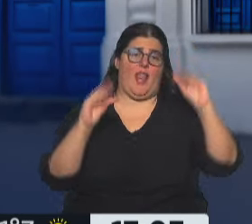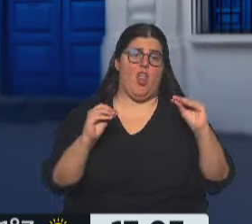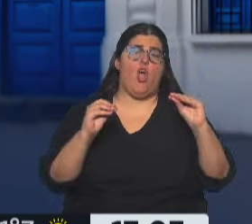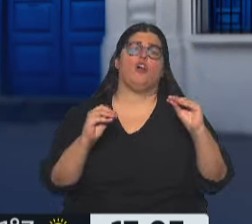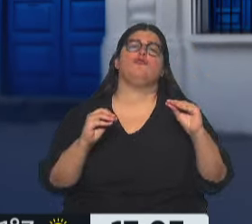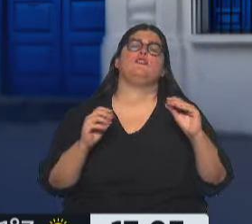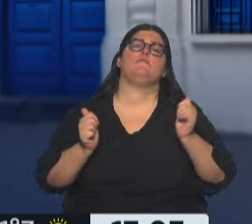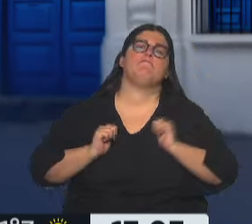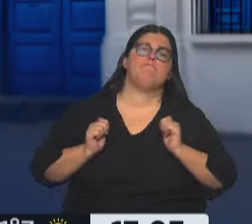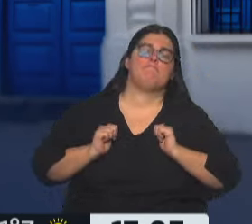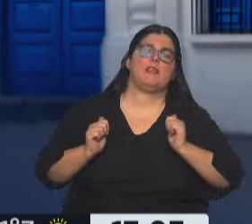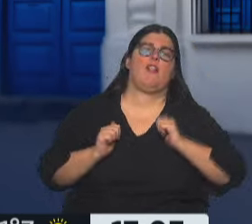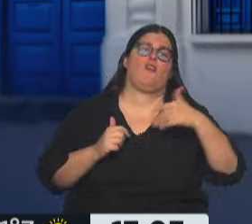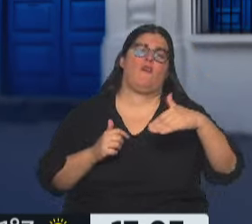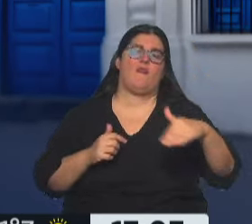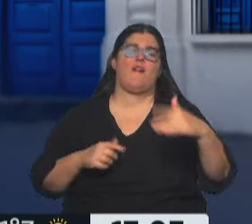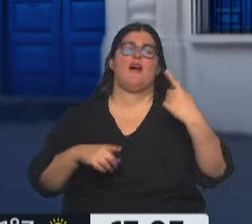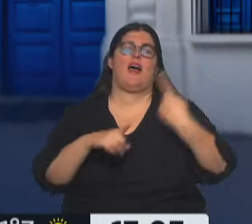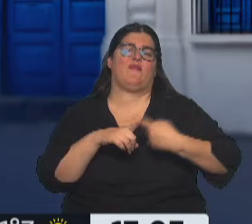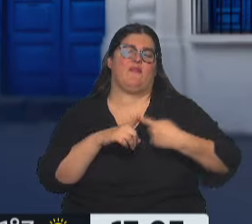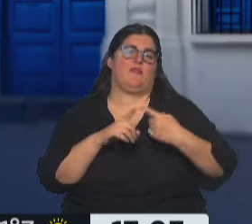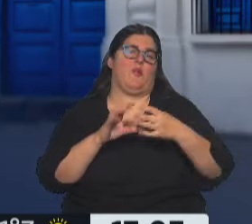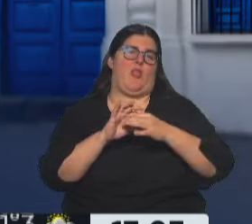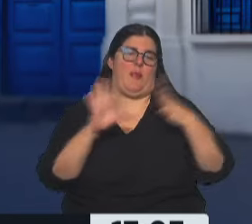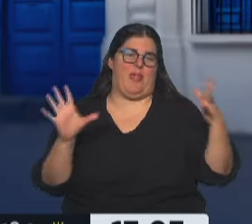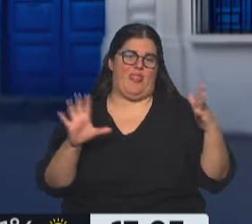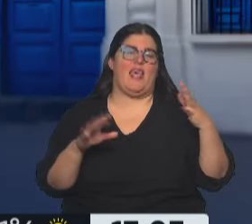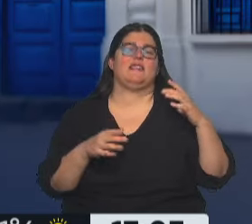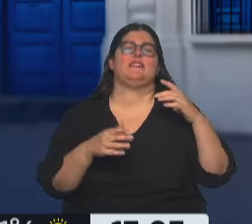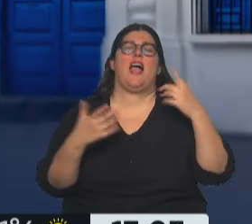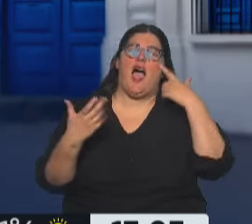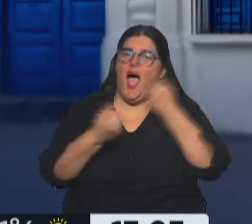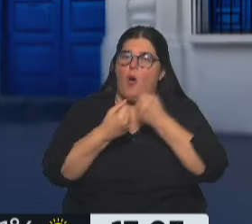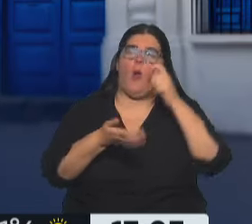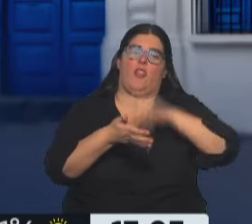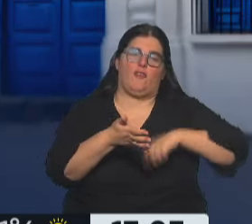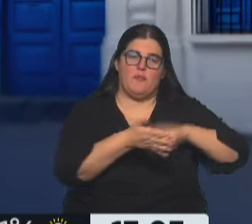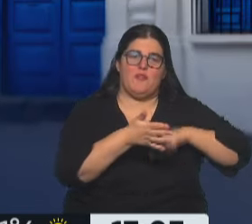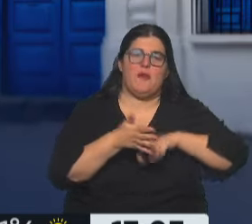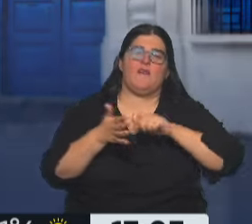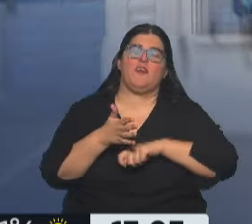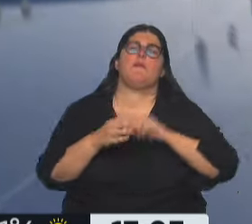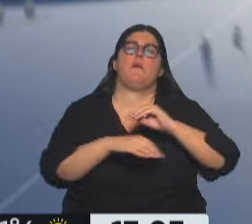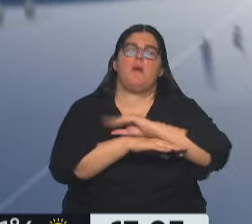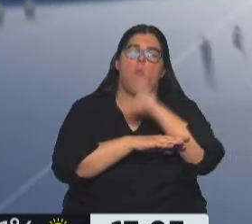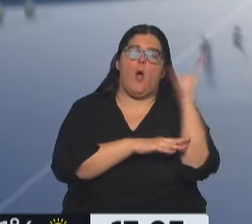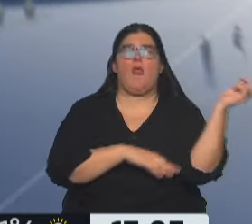la independencia, firma del Pacto de Mayo, regreso a la ciudad de Buenos Aires en horas de la